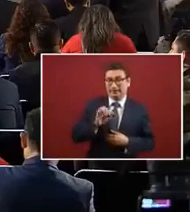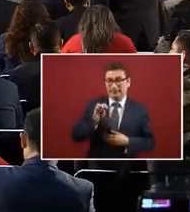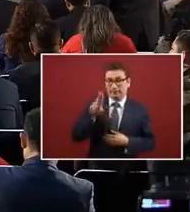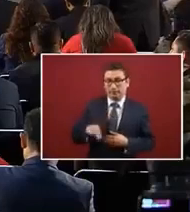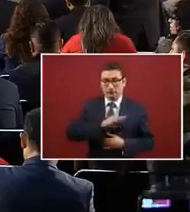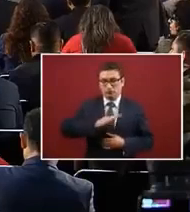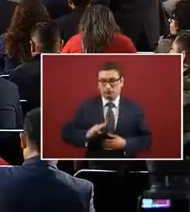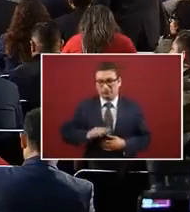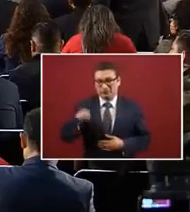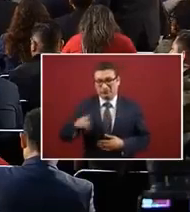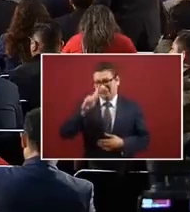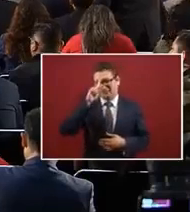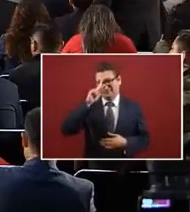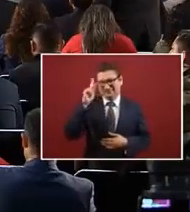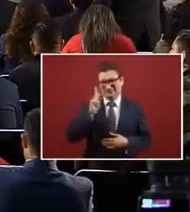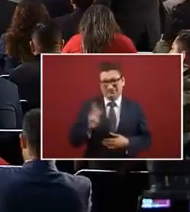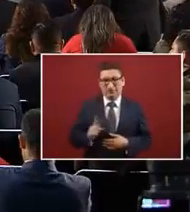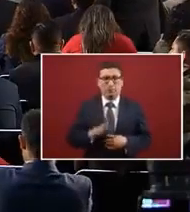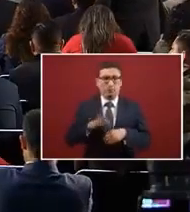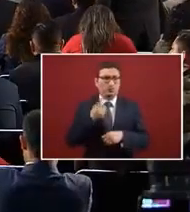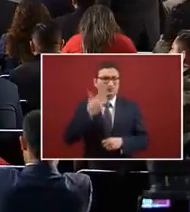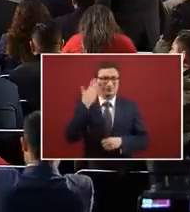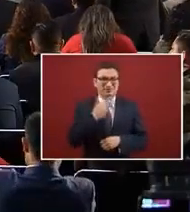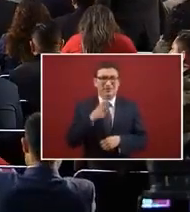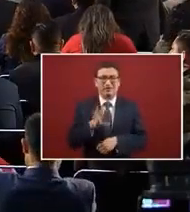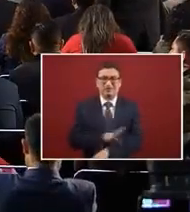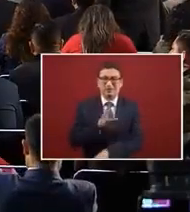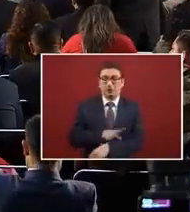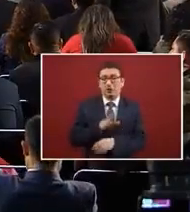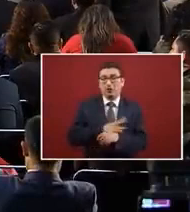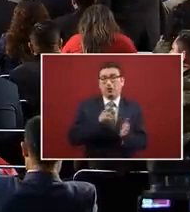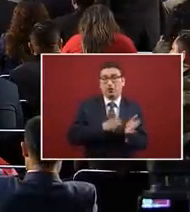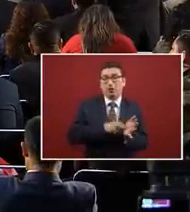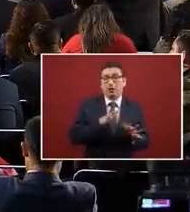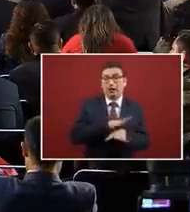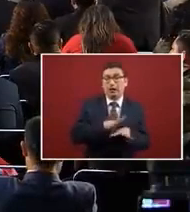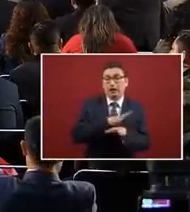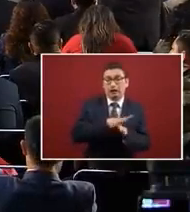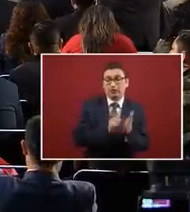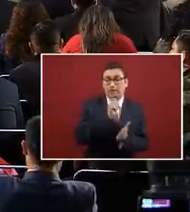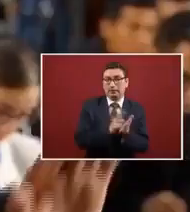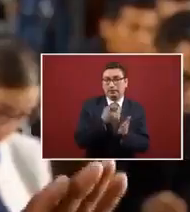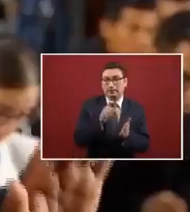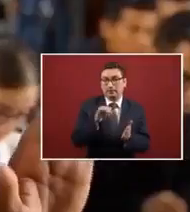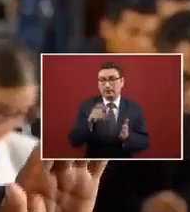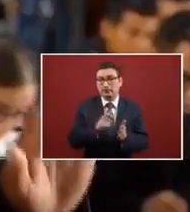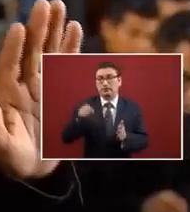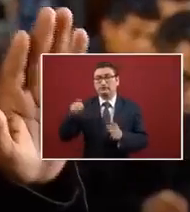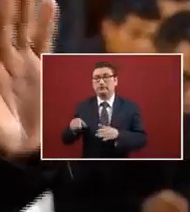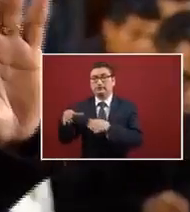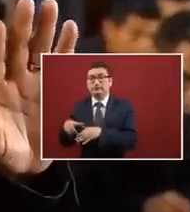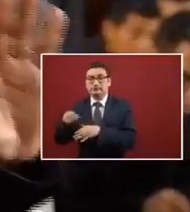más colapsado con la mal llamada reforma energética, hace y deja marginados a las